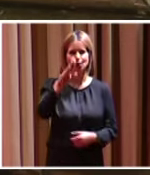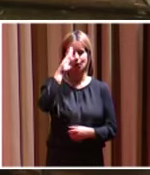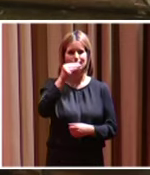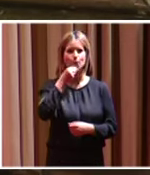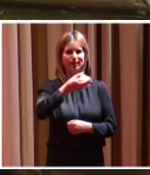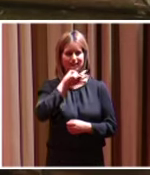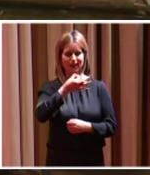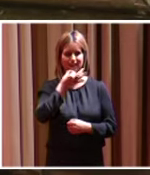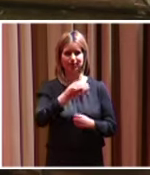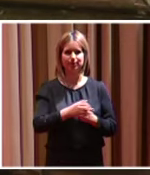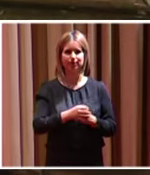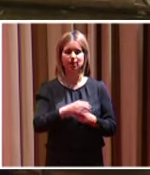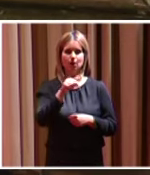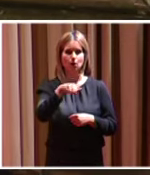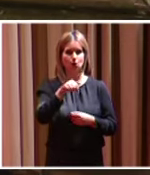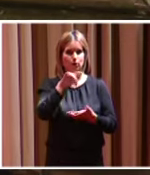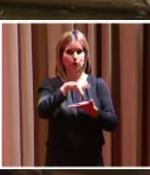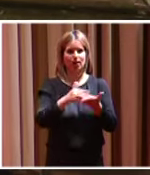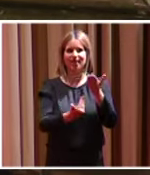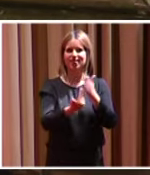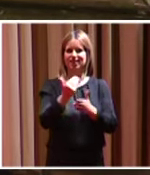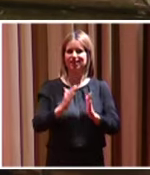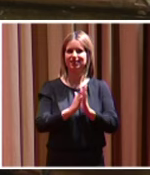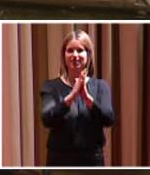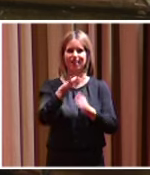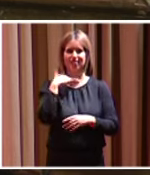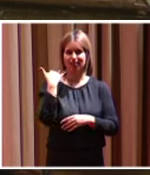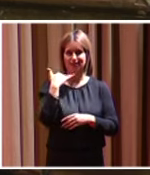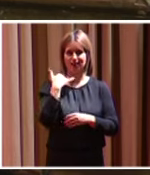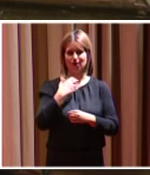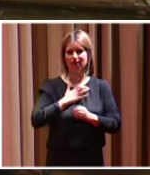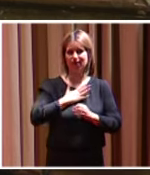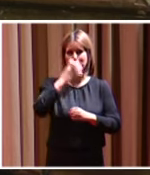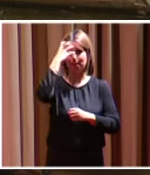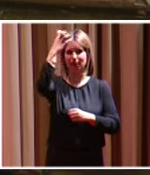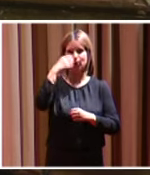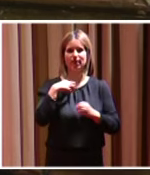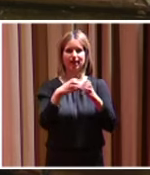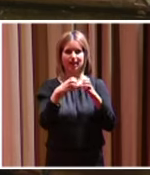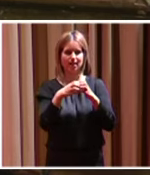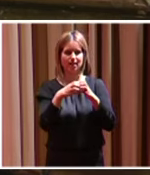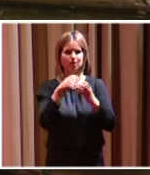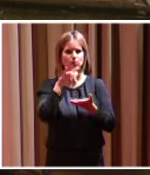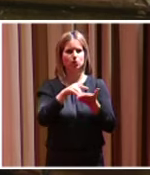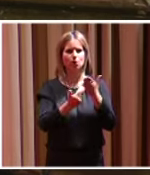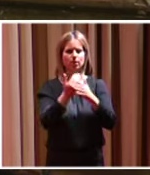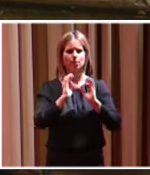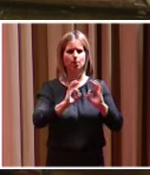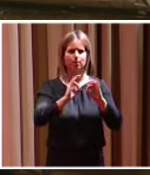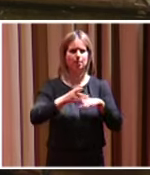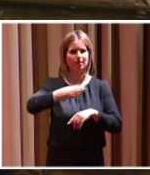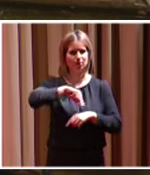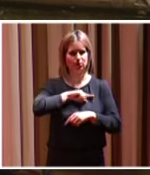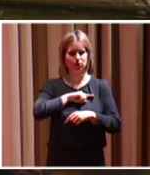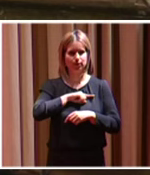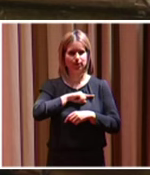Hola, buenas tardes. Pues hoy, el día de San Cecilio, patrón de Granada, pues es un día muy especial para